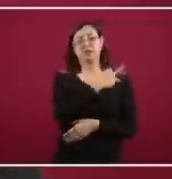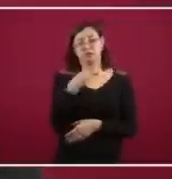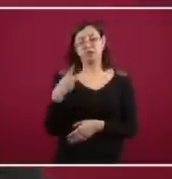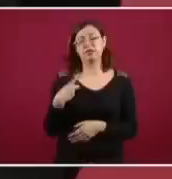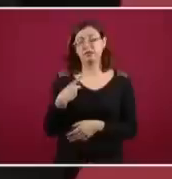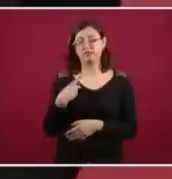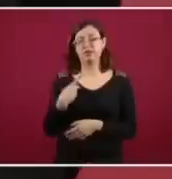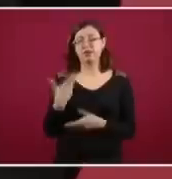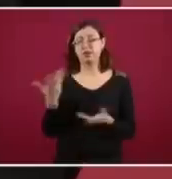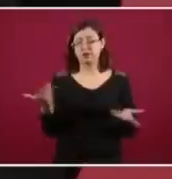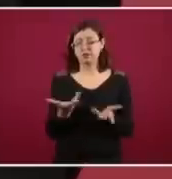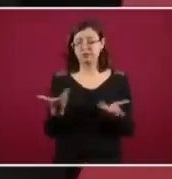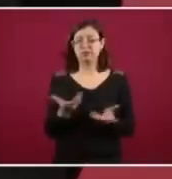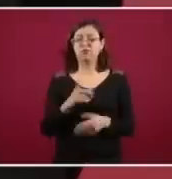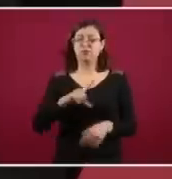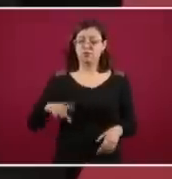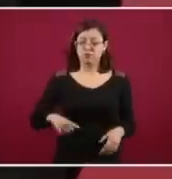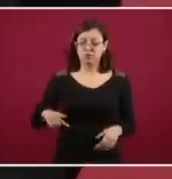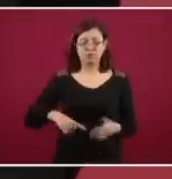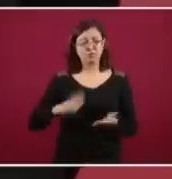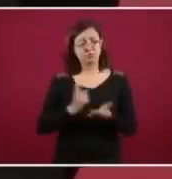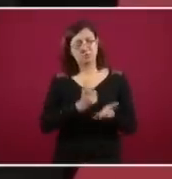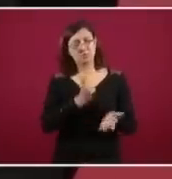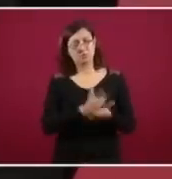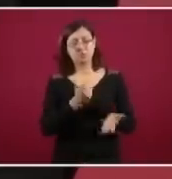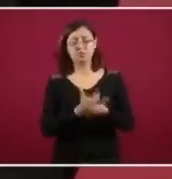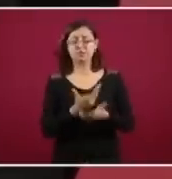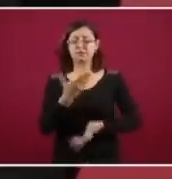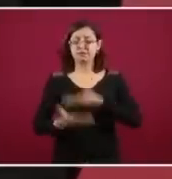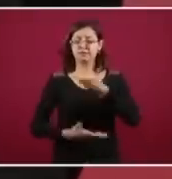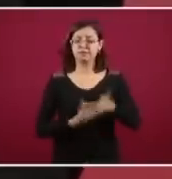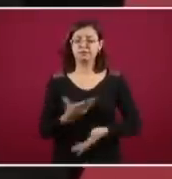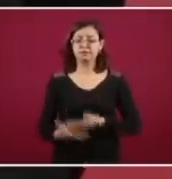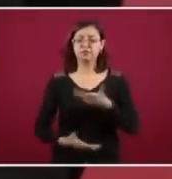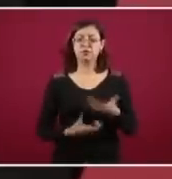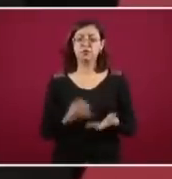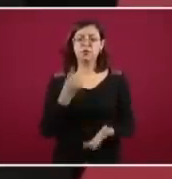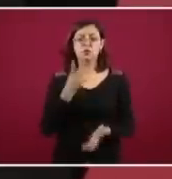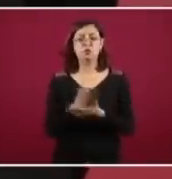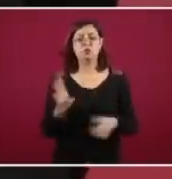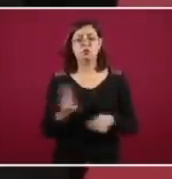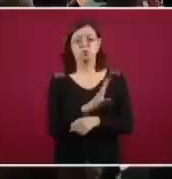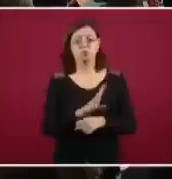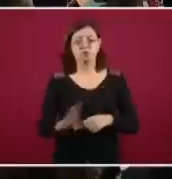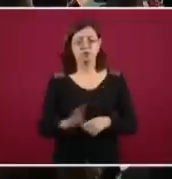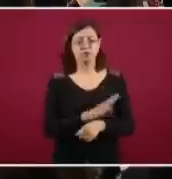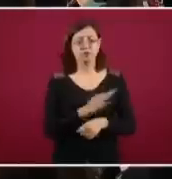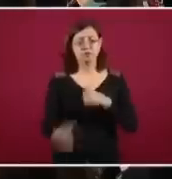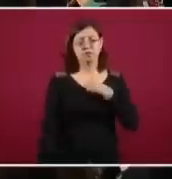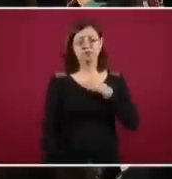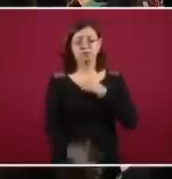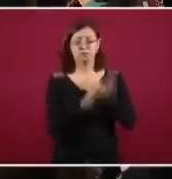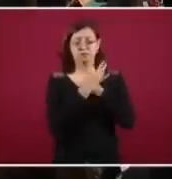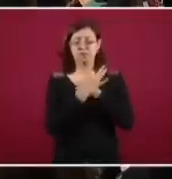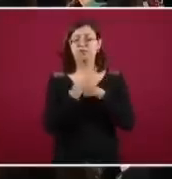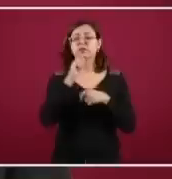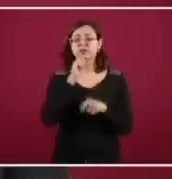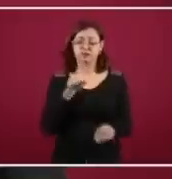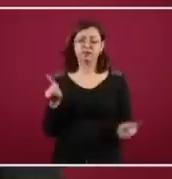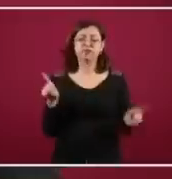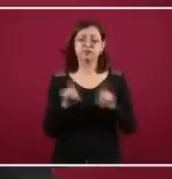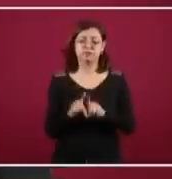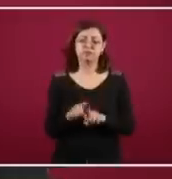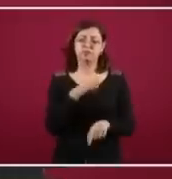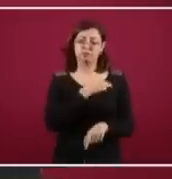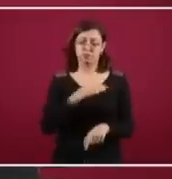tiene con los servicios públicos y también no solo recibiendo el beneficio económico en la familia, sino también